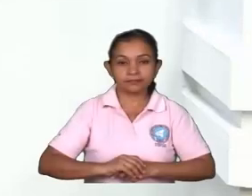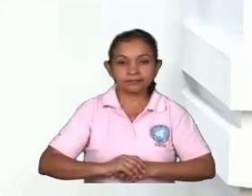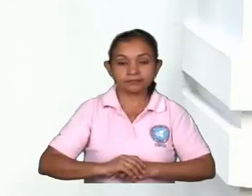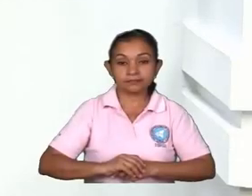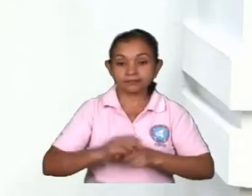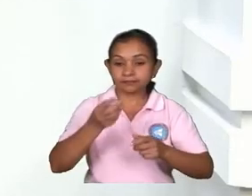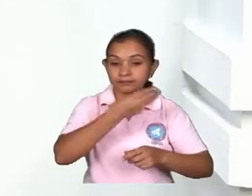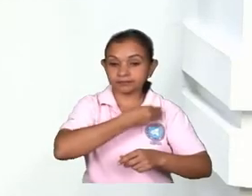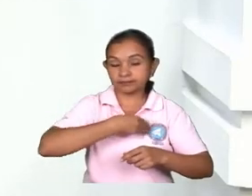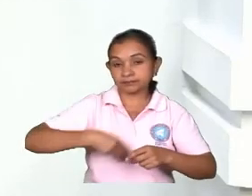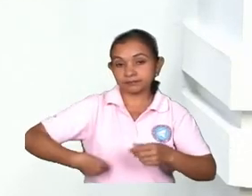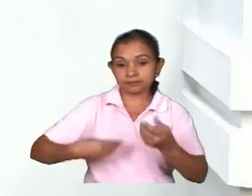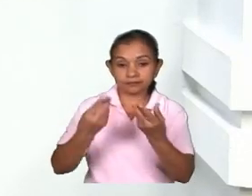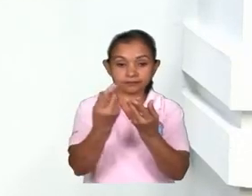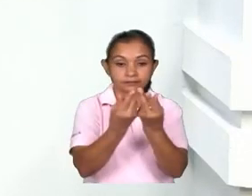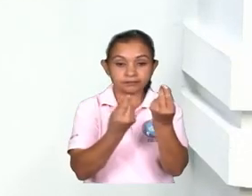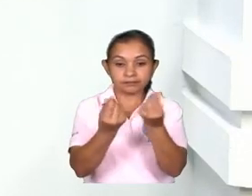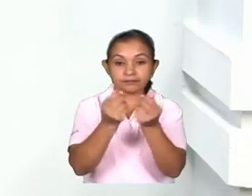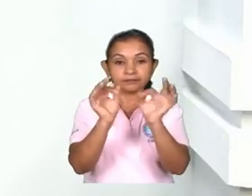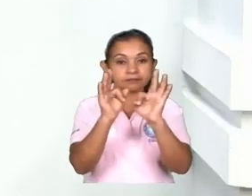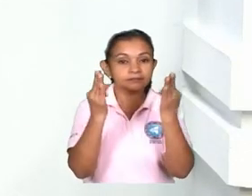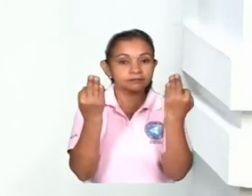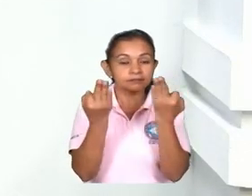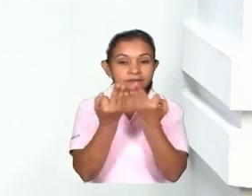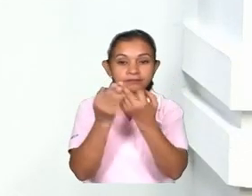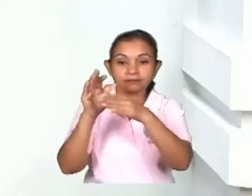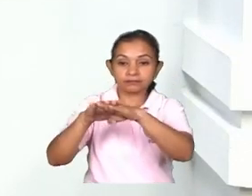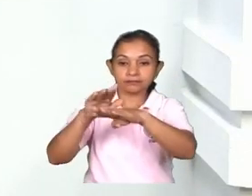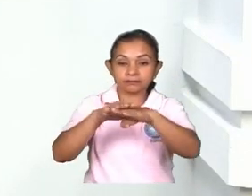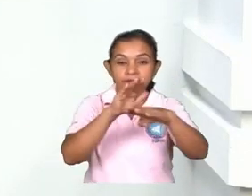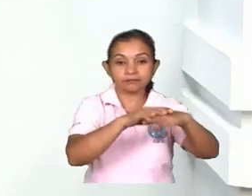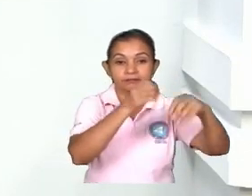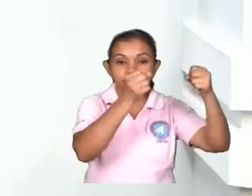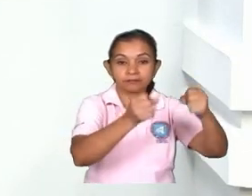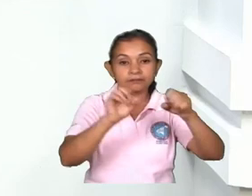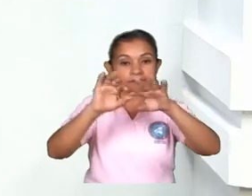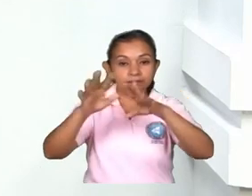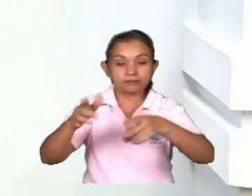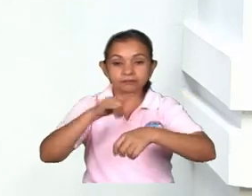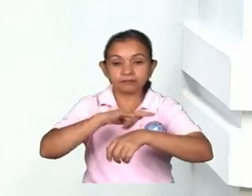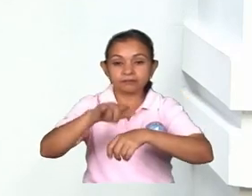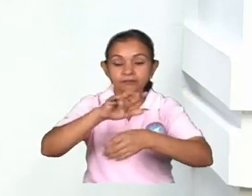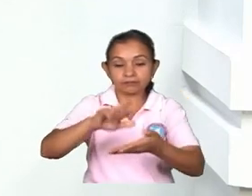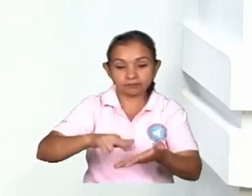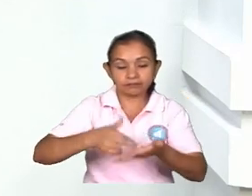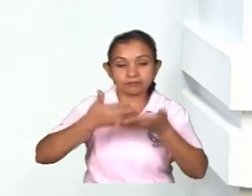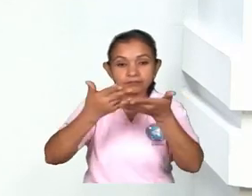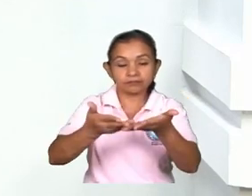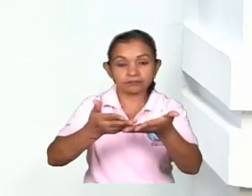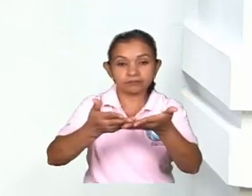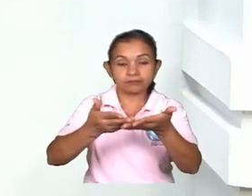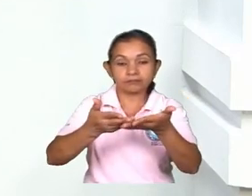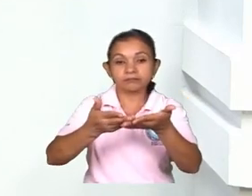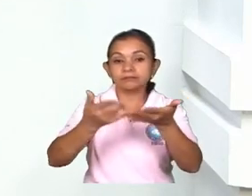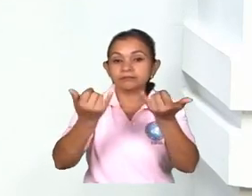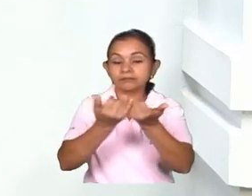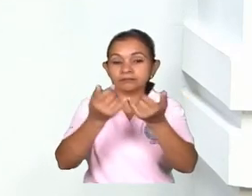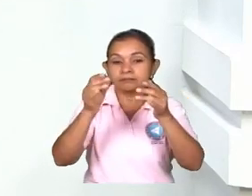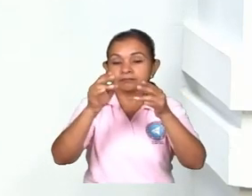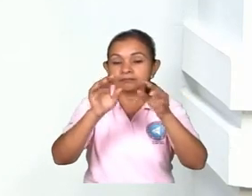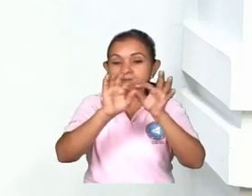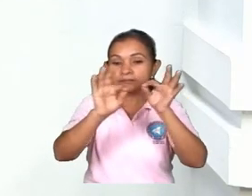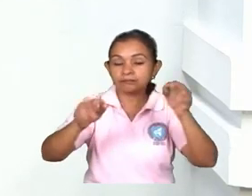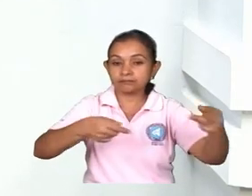El Ministerio de la Economía Familiar invita a las y los nicaragüenses a buscar el regalo del Día de los Reyes Magos en la Feria de